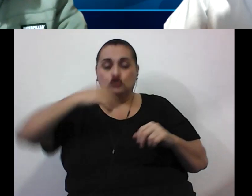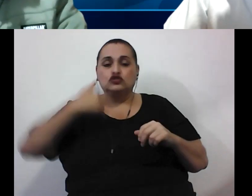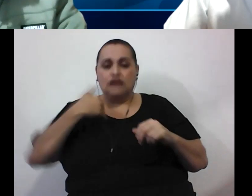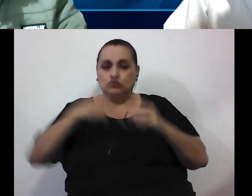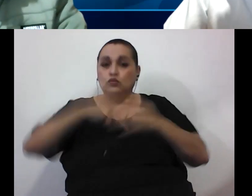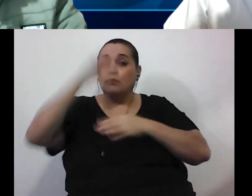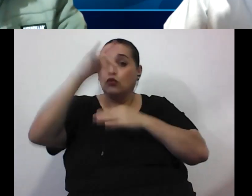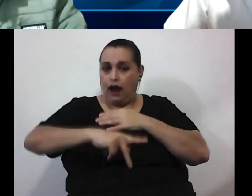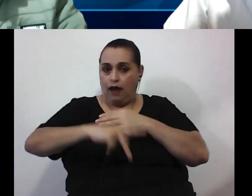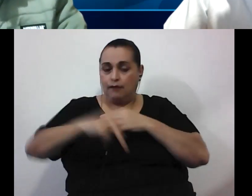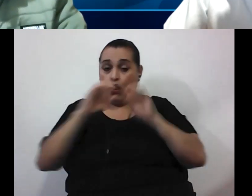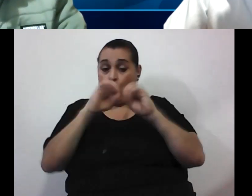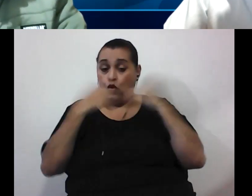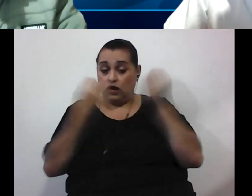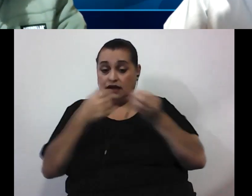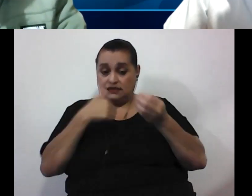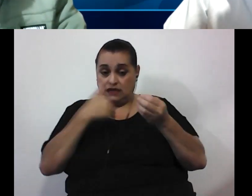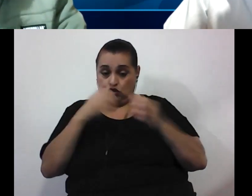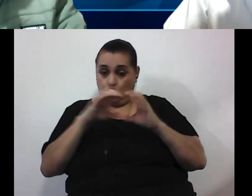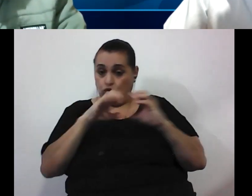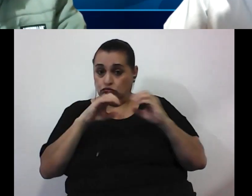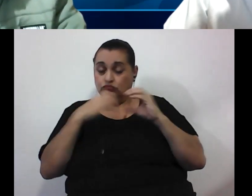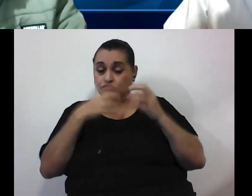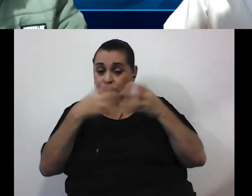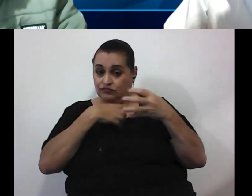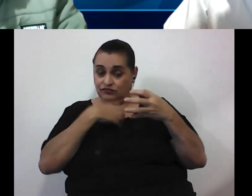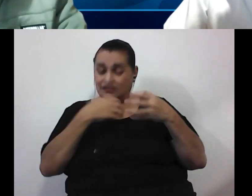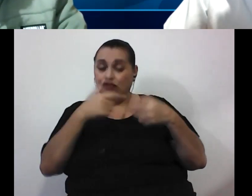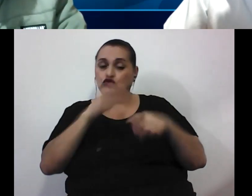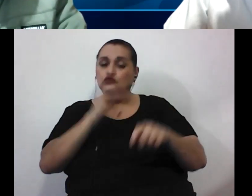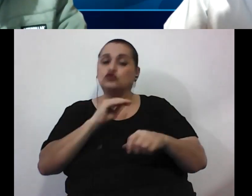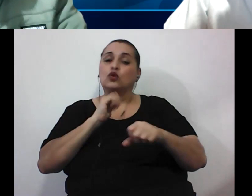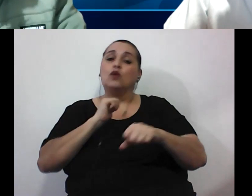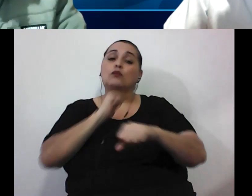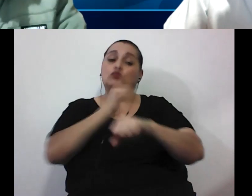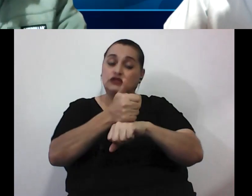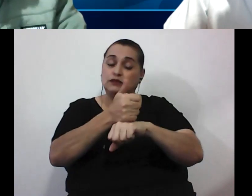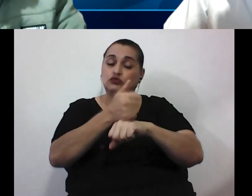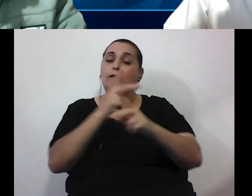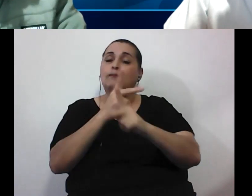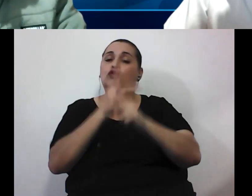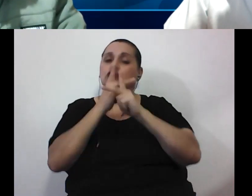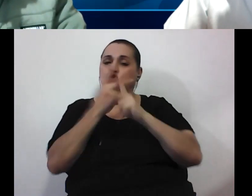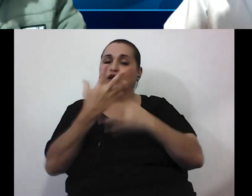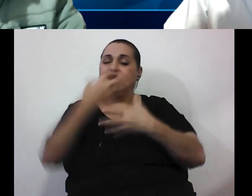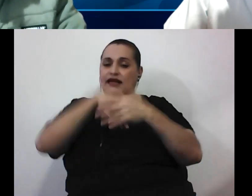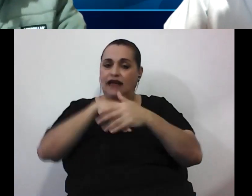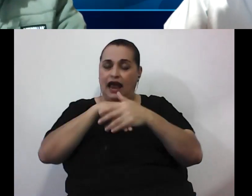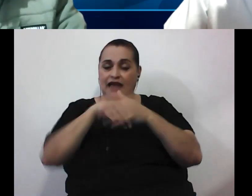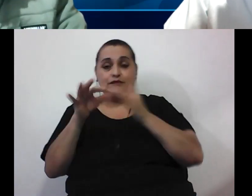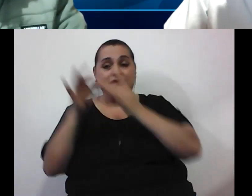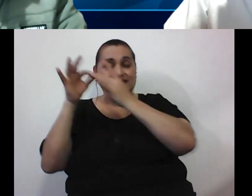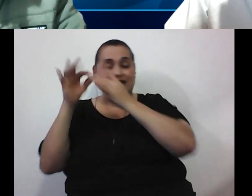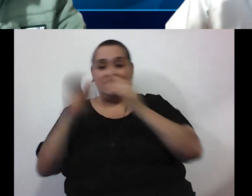nuestra organización tiene un programa que se llama, nosotros le hemos puesto así, Protección Integral y Especial de la Niñez y la Adolescencia, y